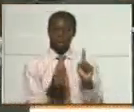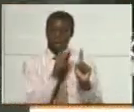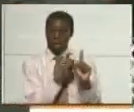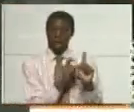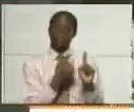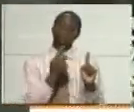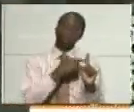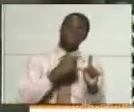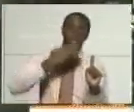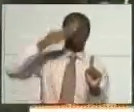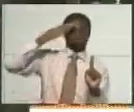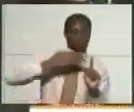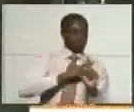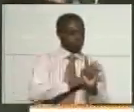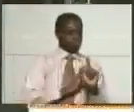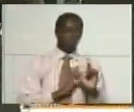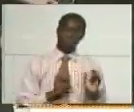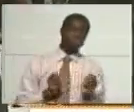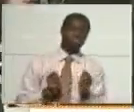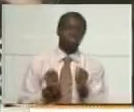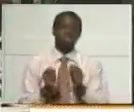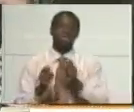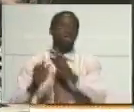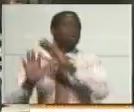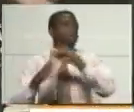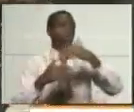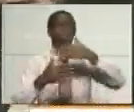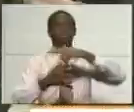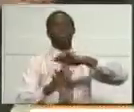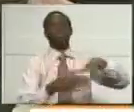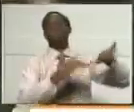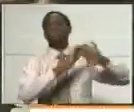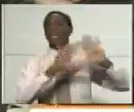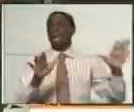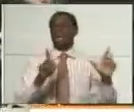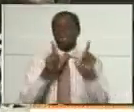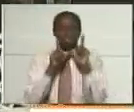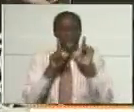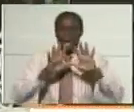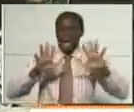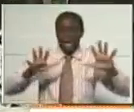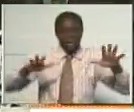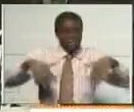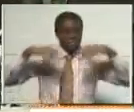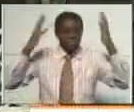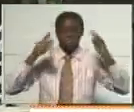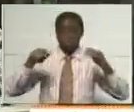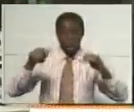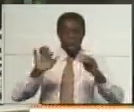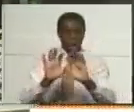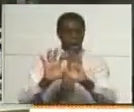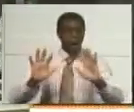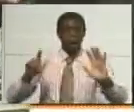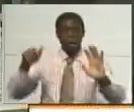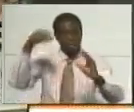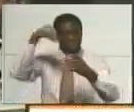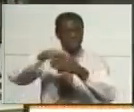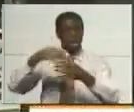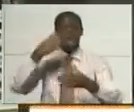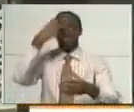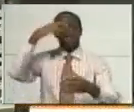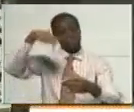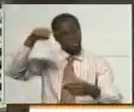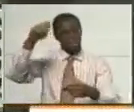Guardia Nacional Bolivariana, ha sido despejado el asedio criminal y paramilitar a nuestra unidad de nuestro glorioso